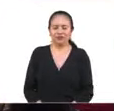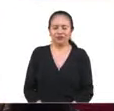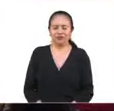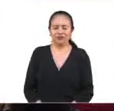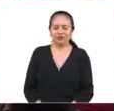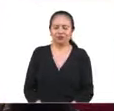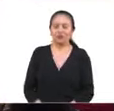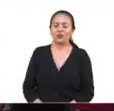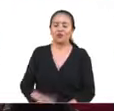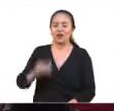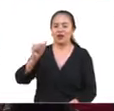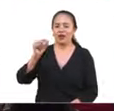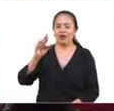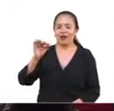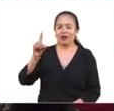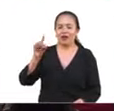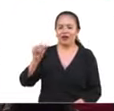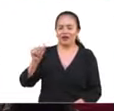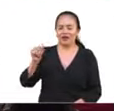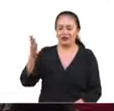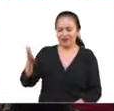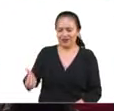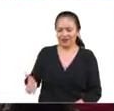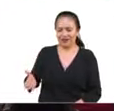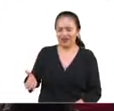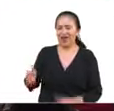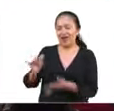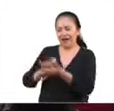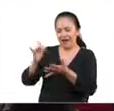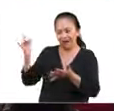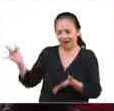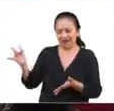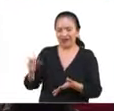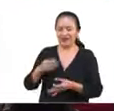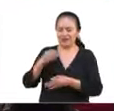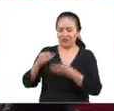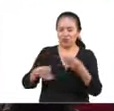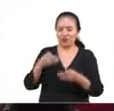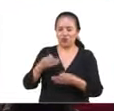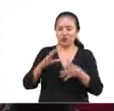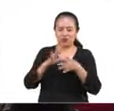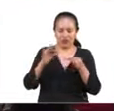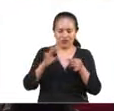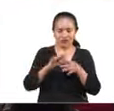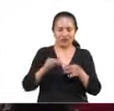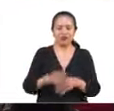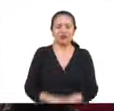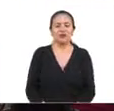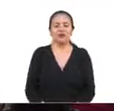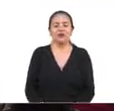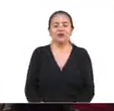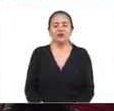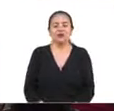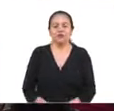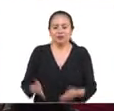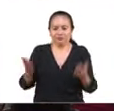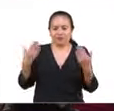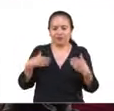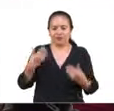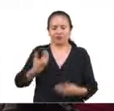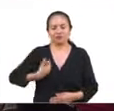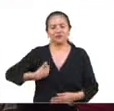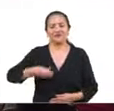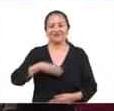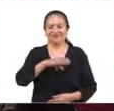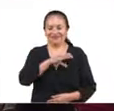Agradecemos este mensaje de Ariadna Montiel Reyes, secretaria de Bienestar del Gobierno de México. En este momento recibiremos a la doctora Claudia